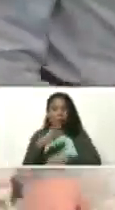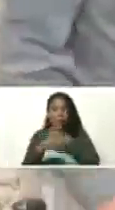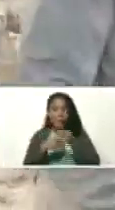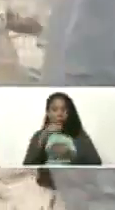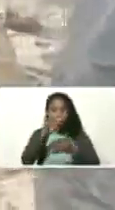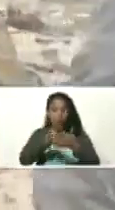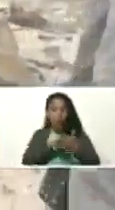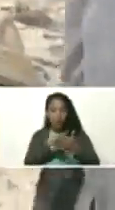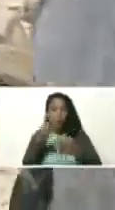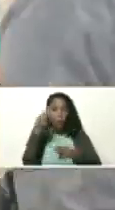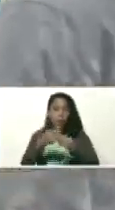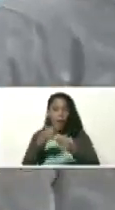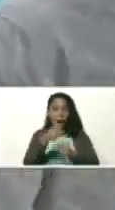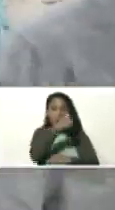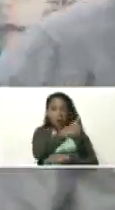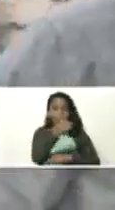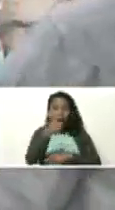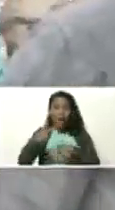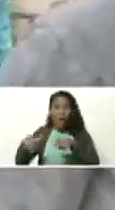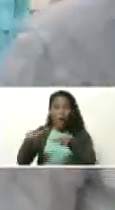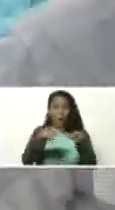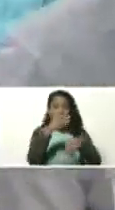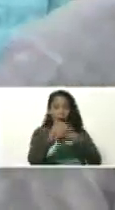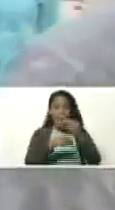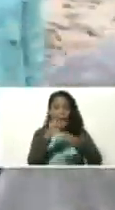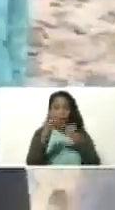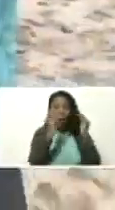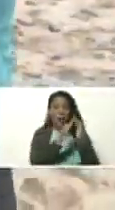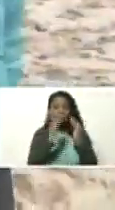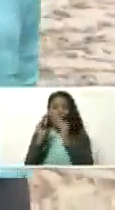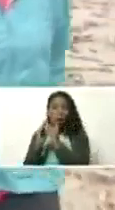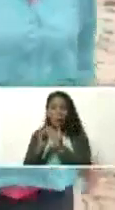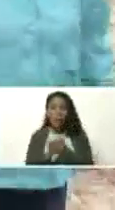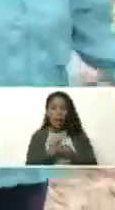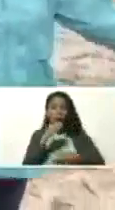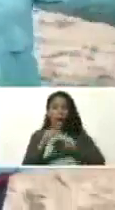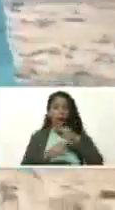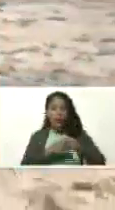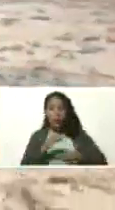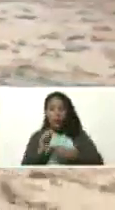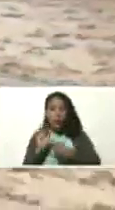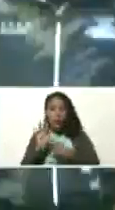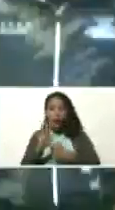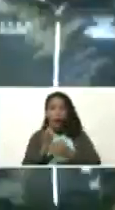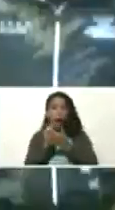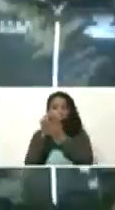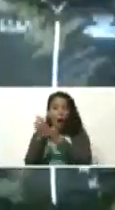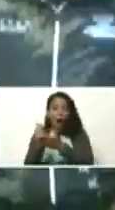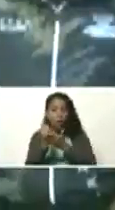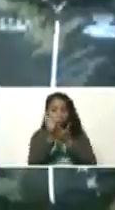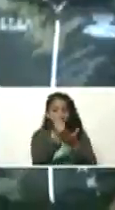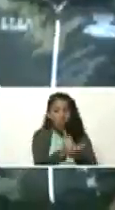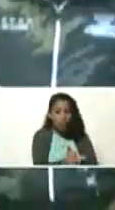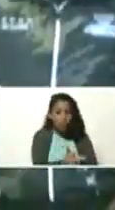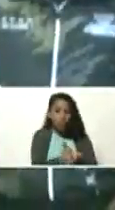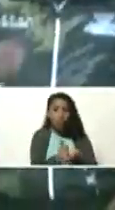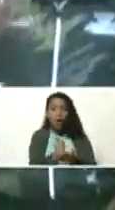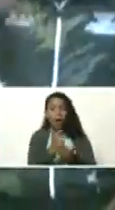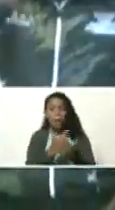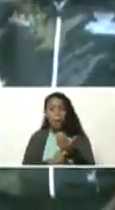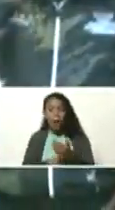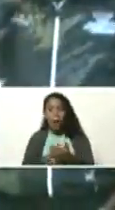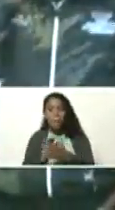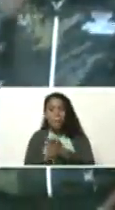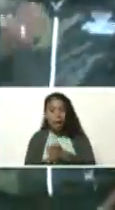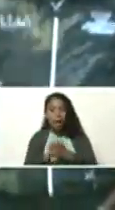de riesgo en cada sector, haciendo el casa a casa, garantizando que la ayuda hermana,